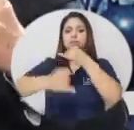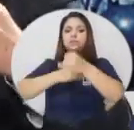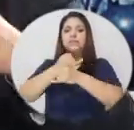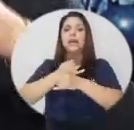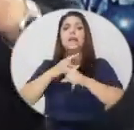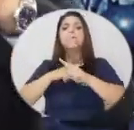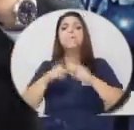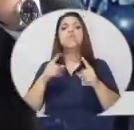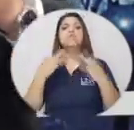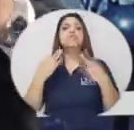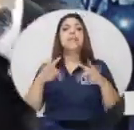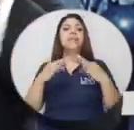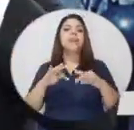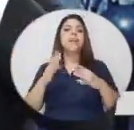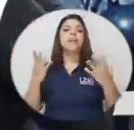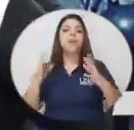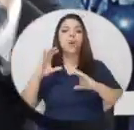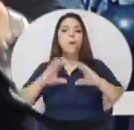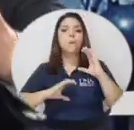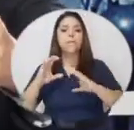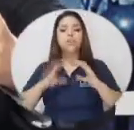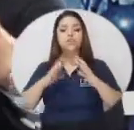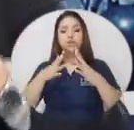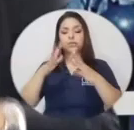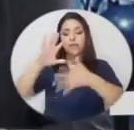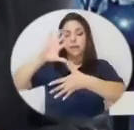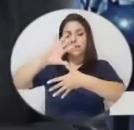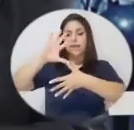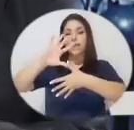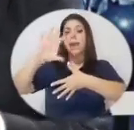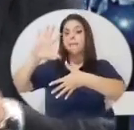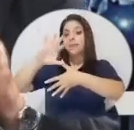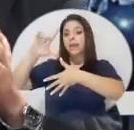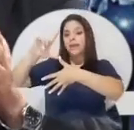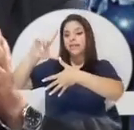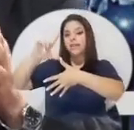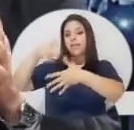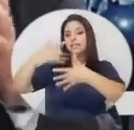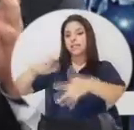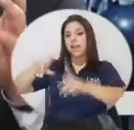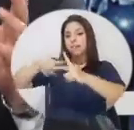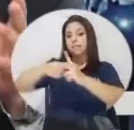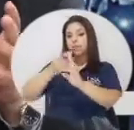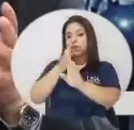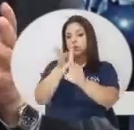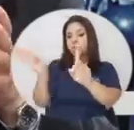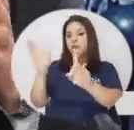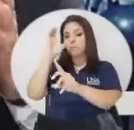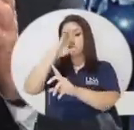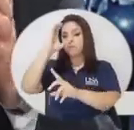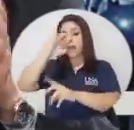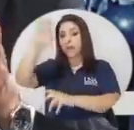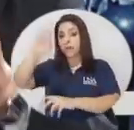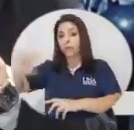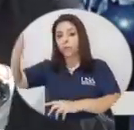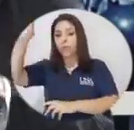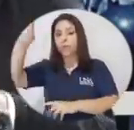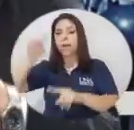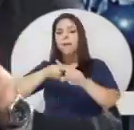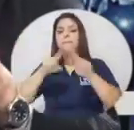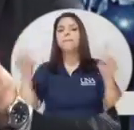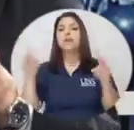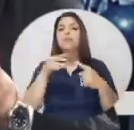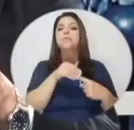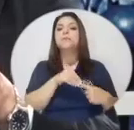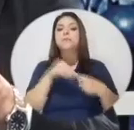cual va a tratar de que el comercio de América Latina sea con ellos. Cuando ya América Latina comenzó a desviarse hacia buscar aliados en